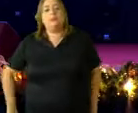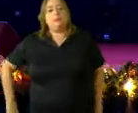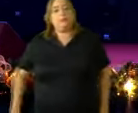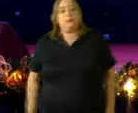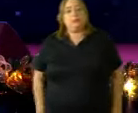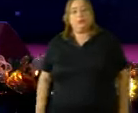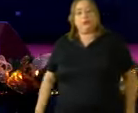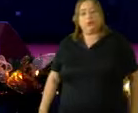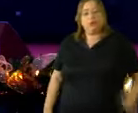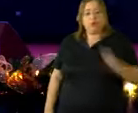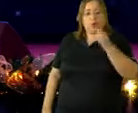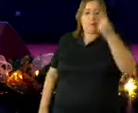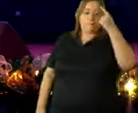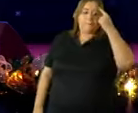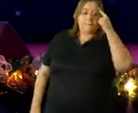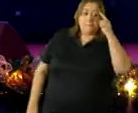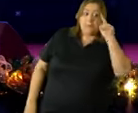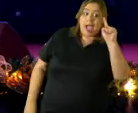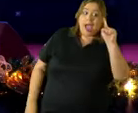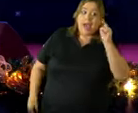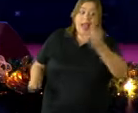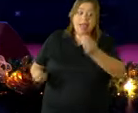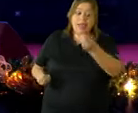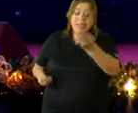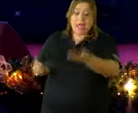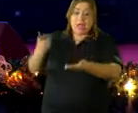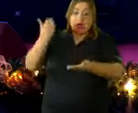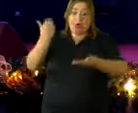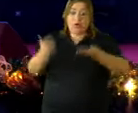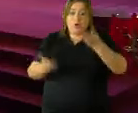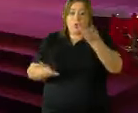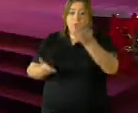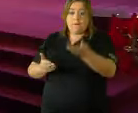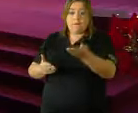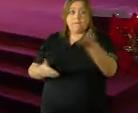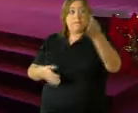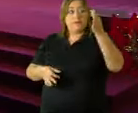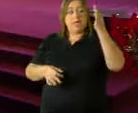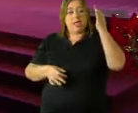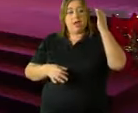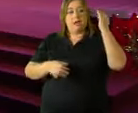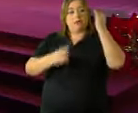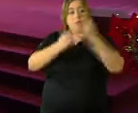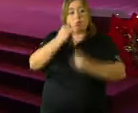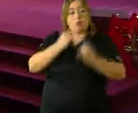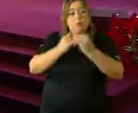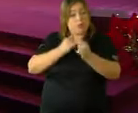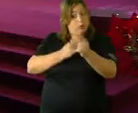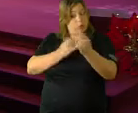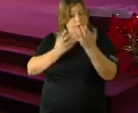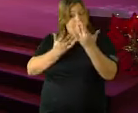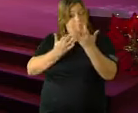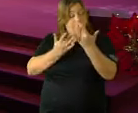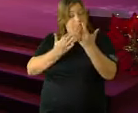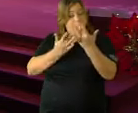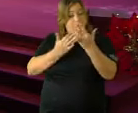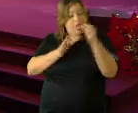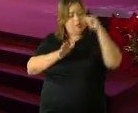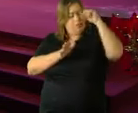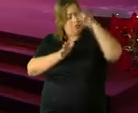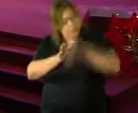No para darnos el fin que Él espera, para darnos el fin que tú esperas. Eso es profundo,